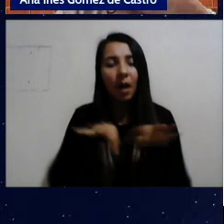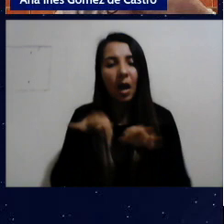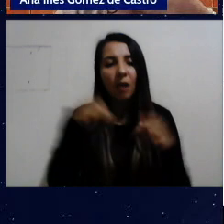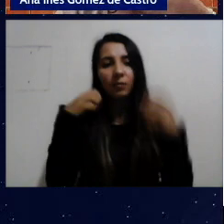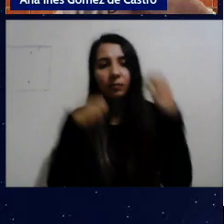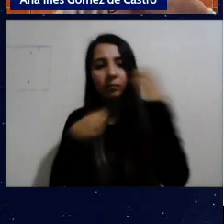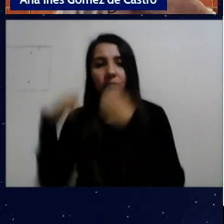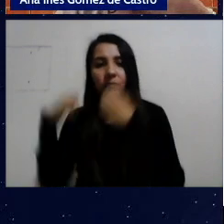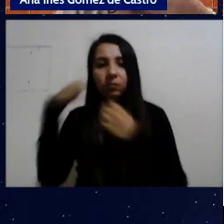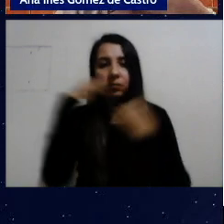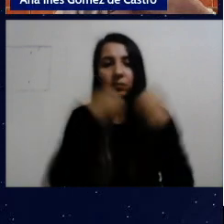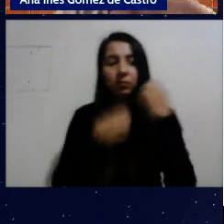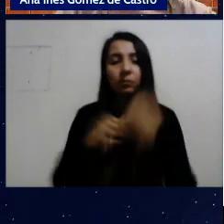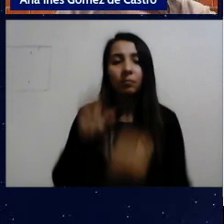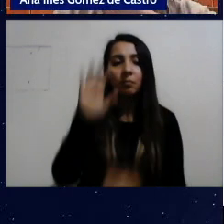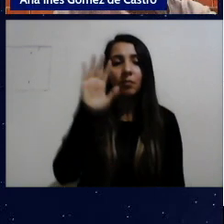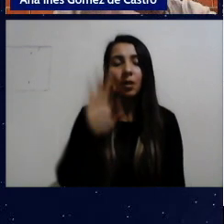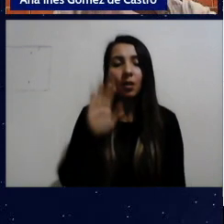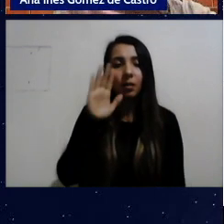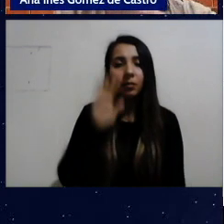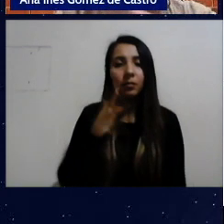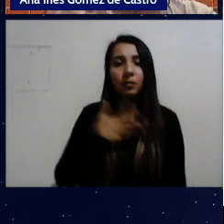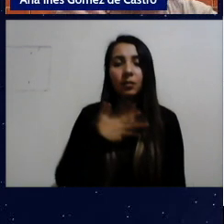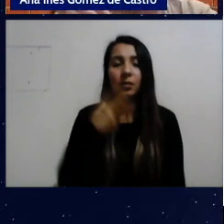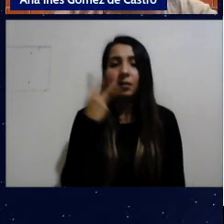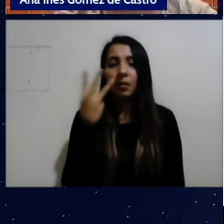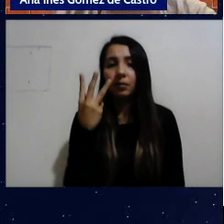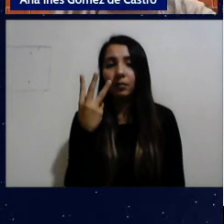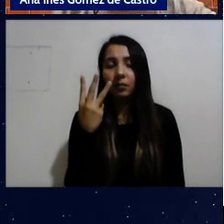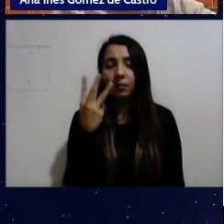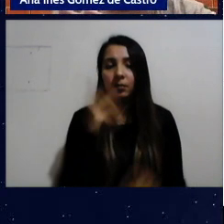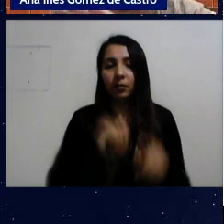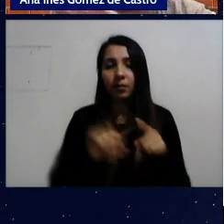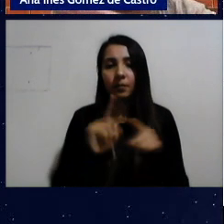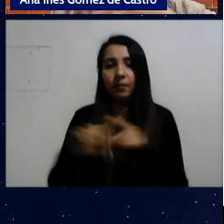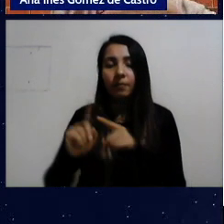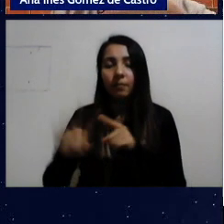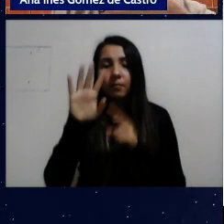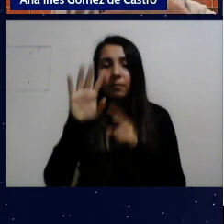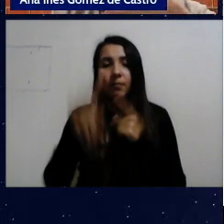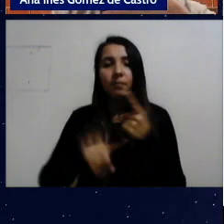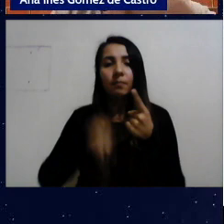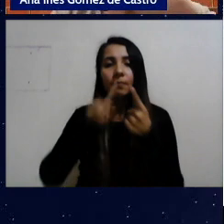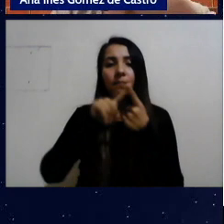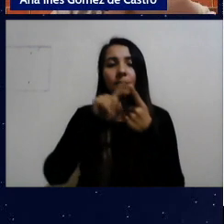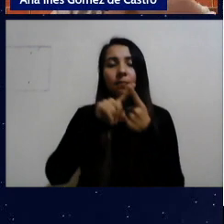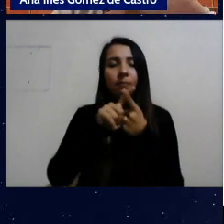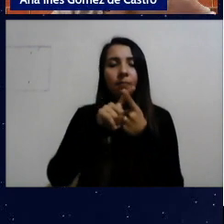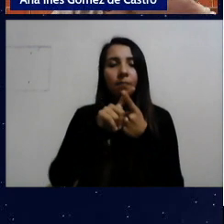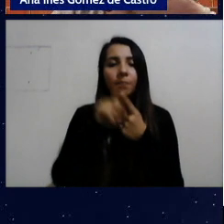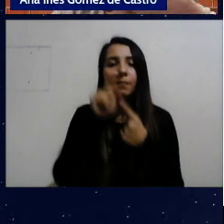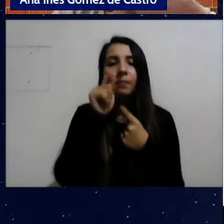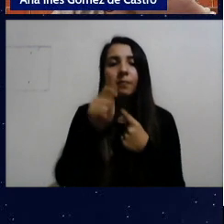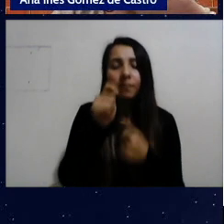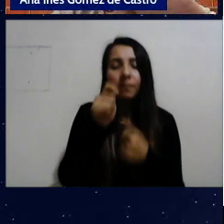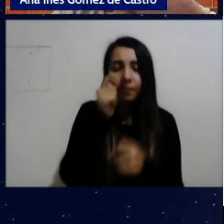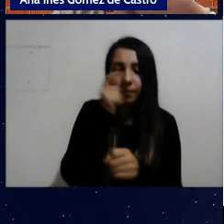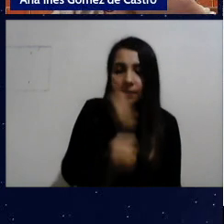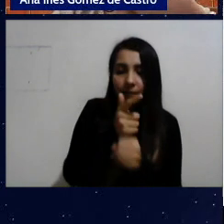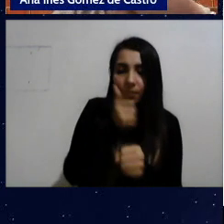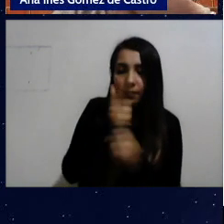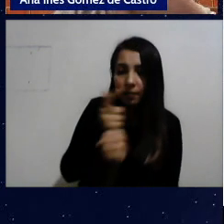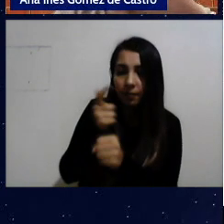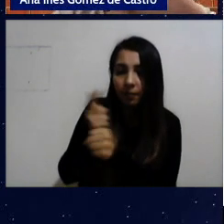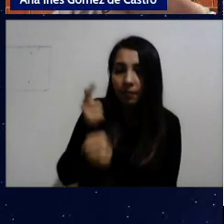ello, parece que hay tres líneas básicas de acción. La primera sería la